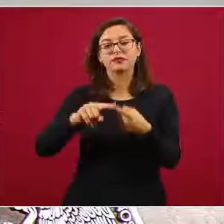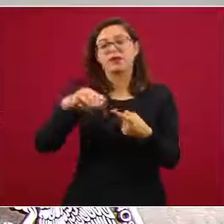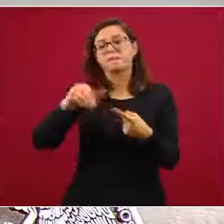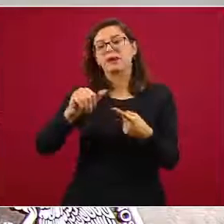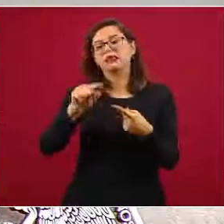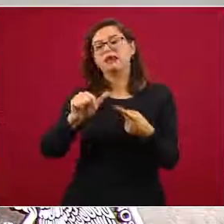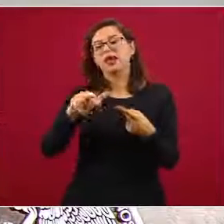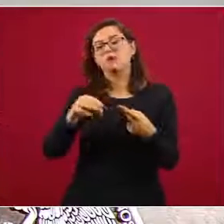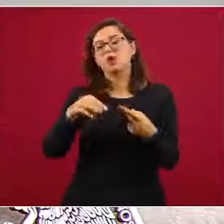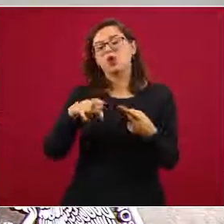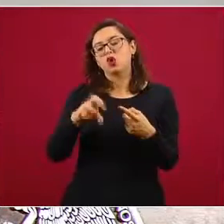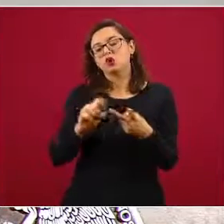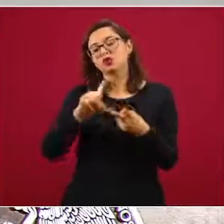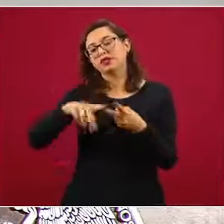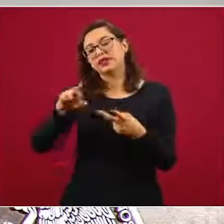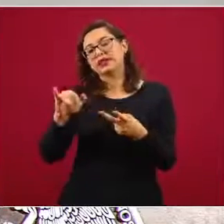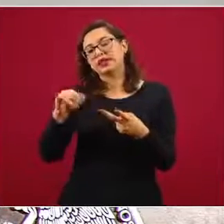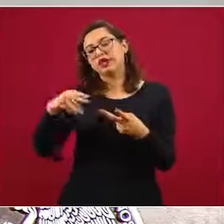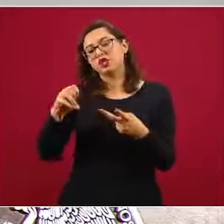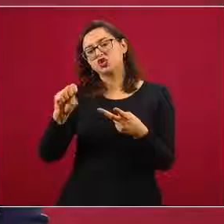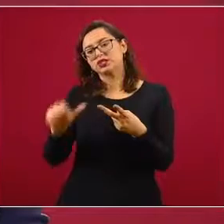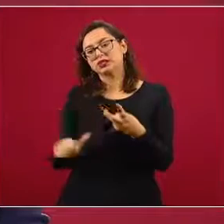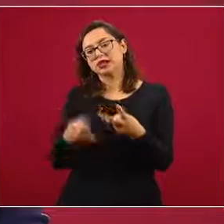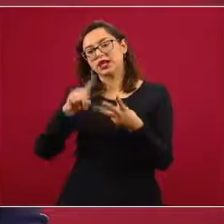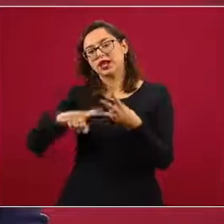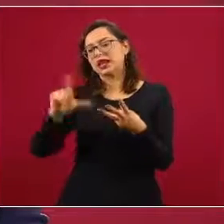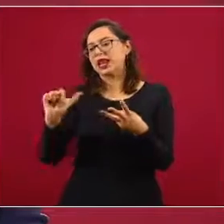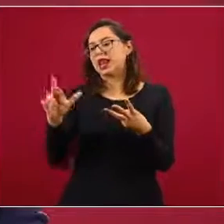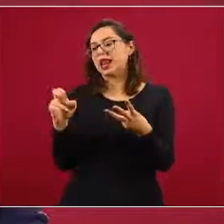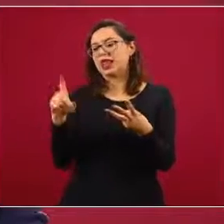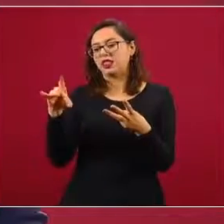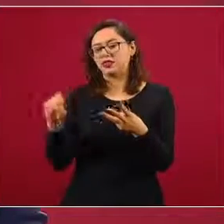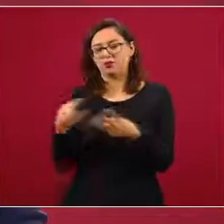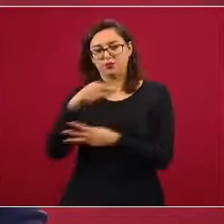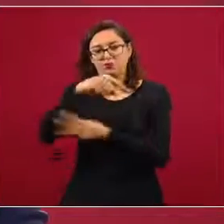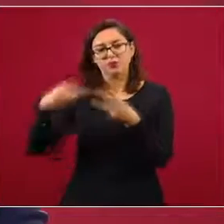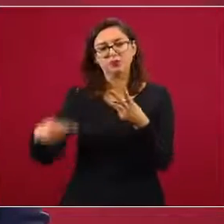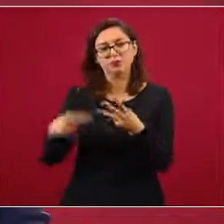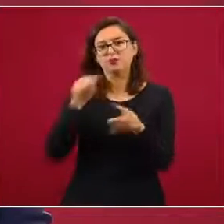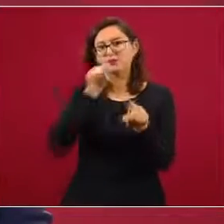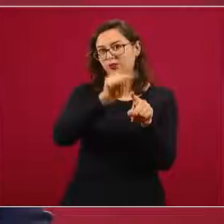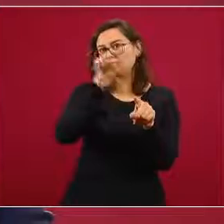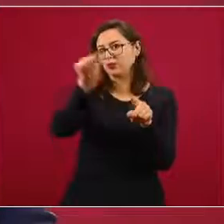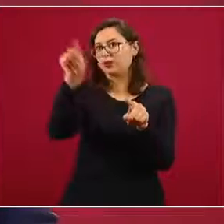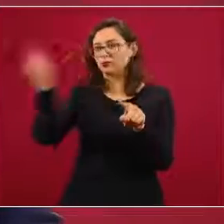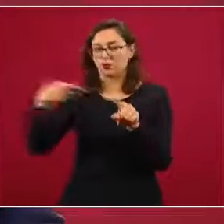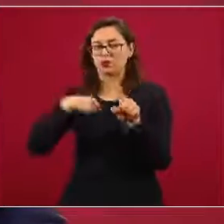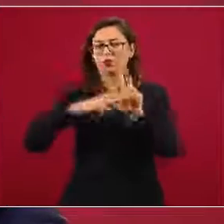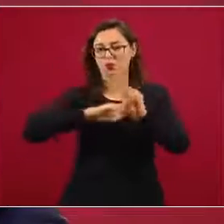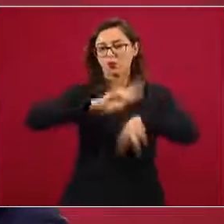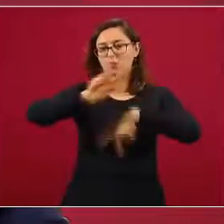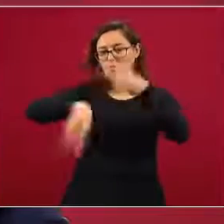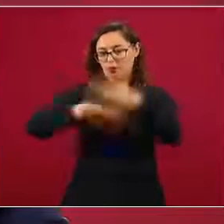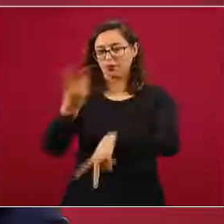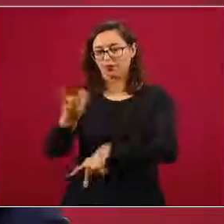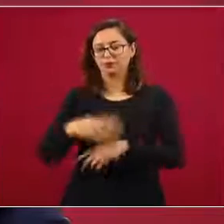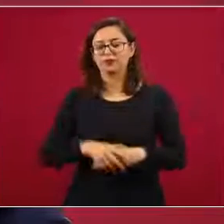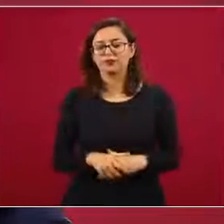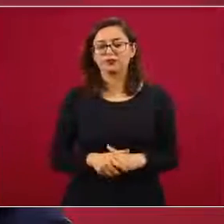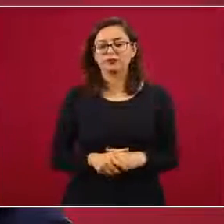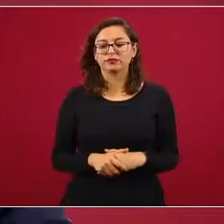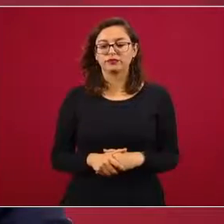Matamoros, en Reynosa y en Laredo. Entonces, sí voy el viernes.